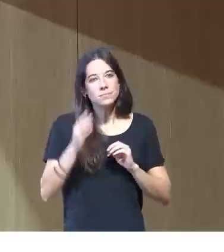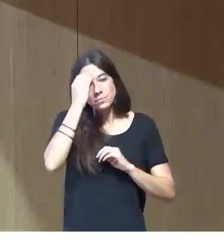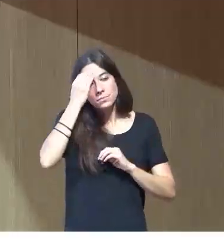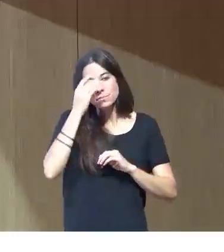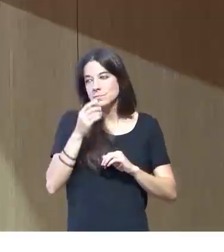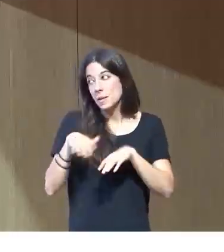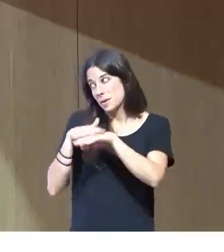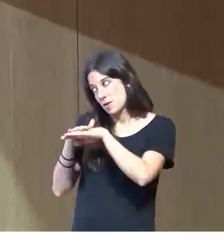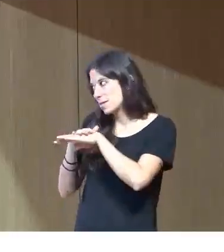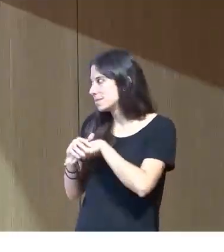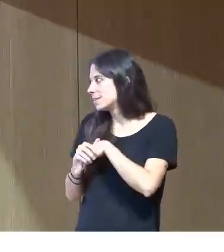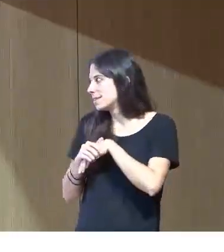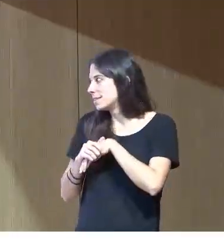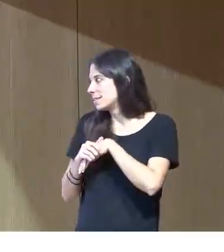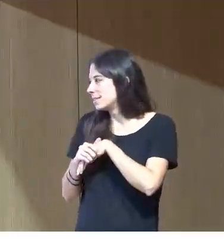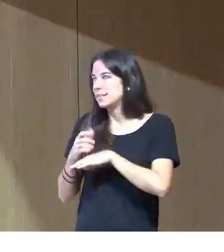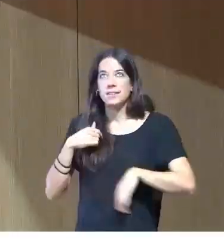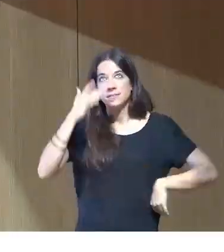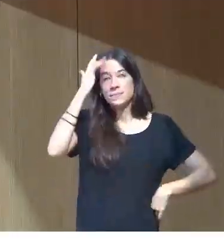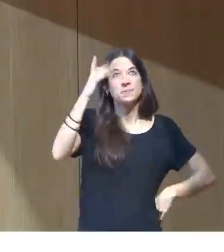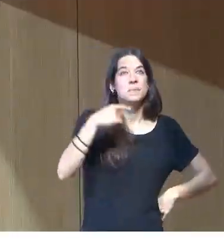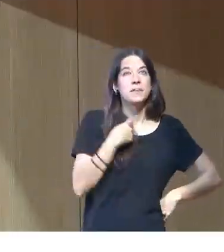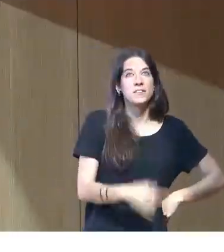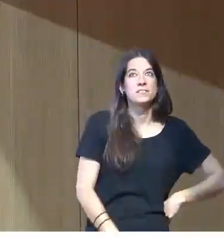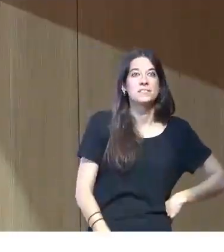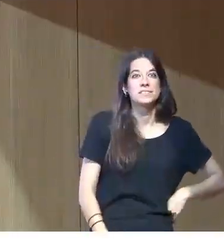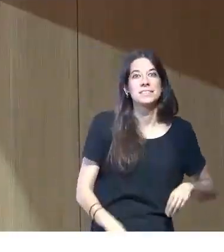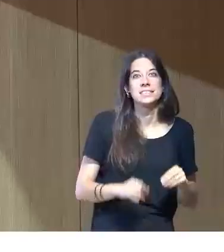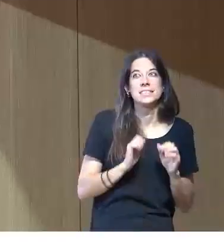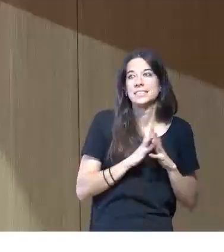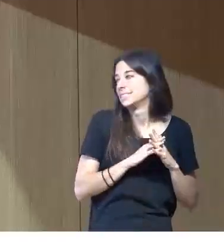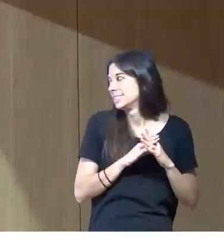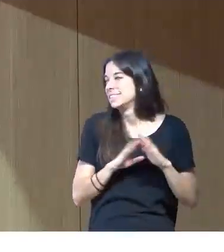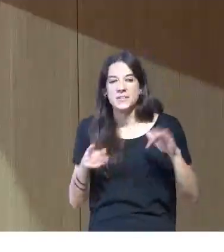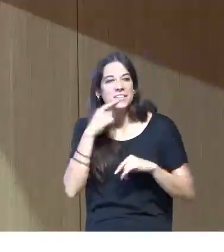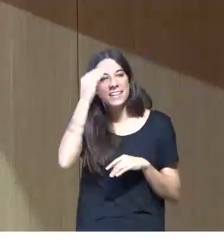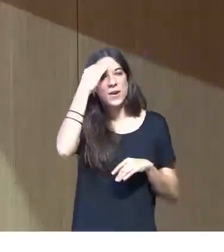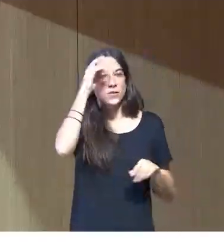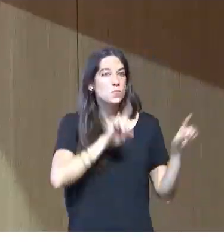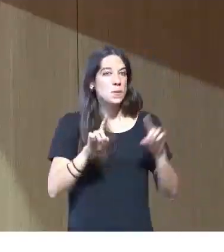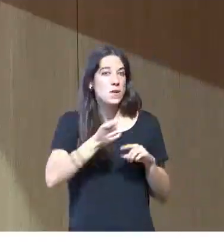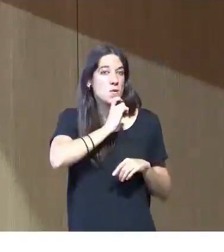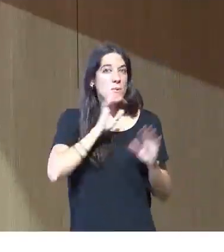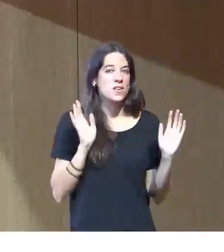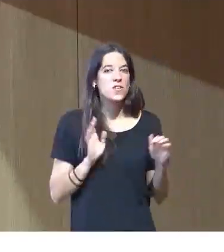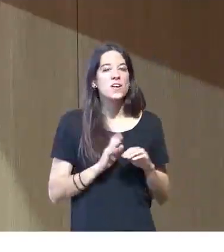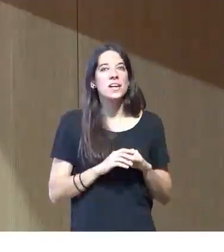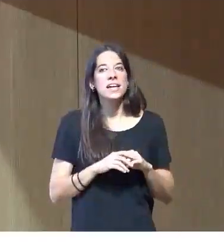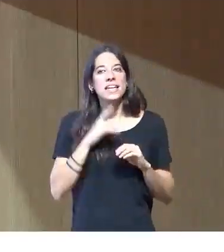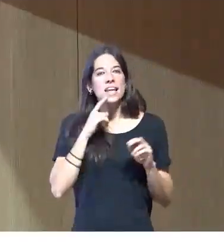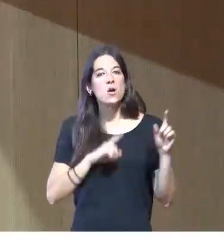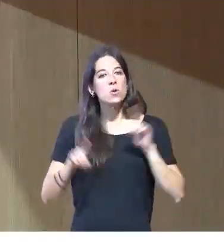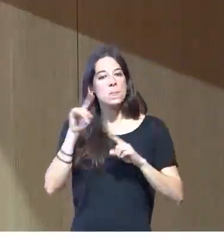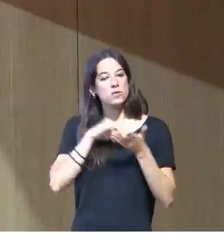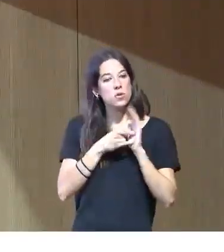disculpar se me ha ido la idea creo que es un problema complejo y en la resolución del problema Por